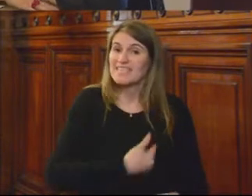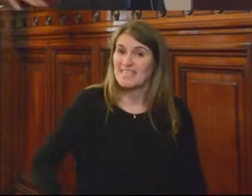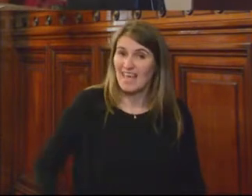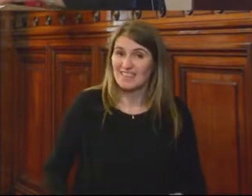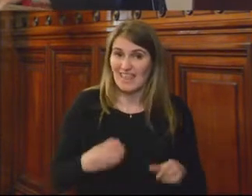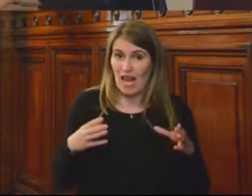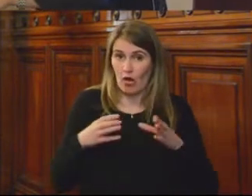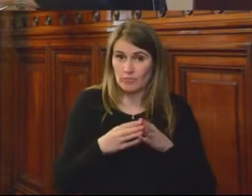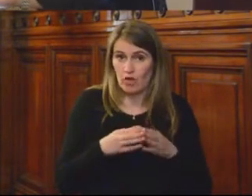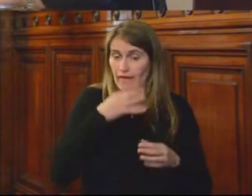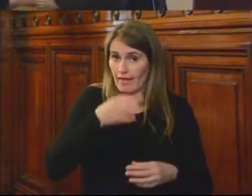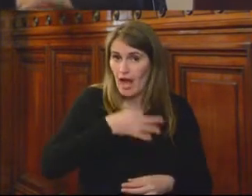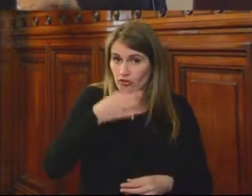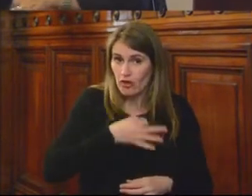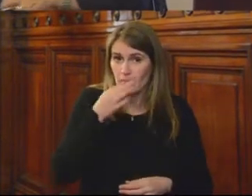para Venezuela.